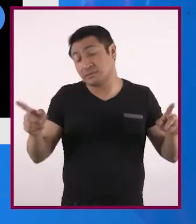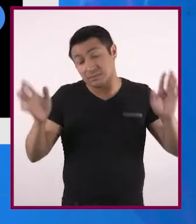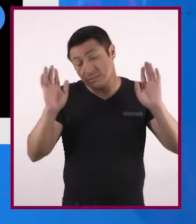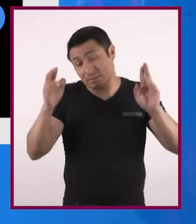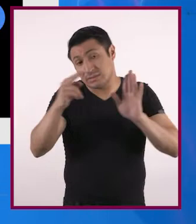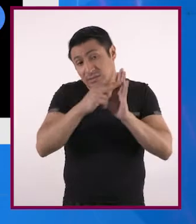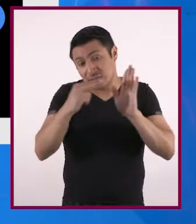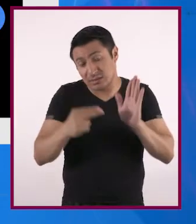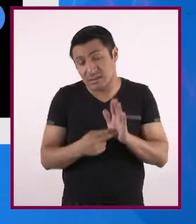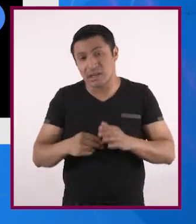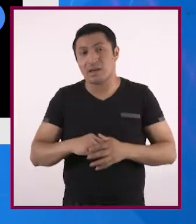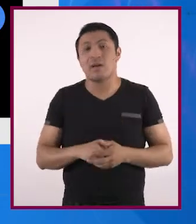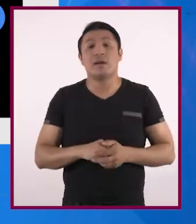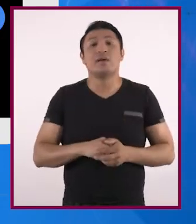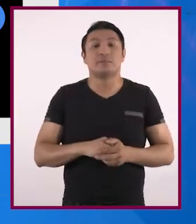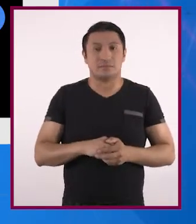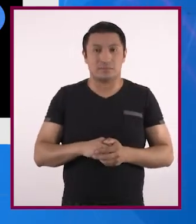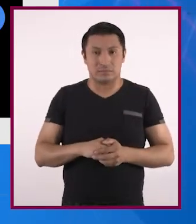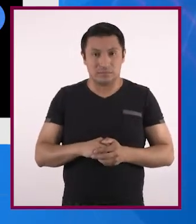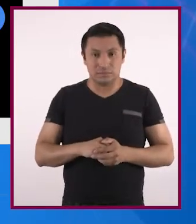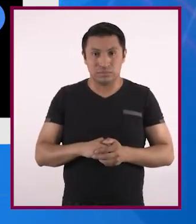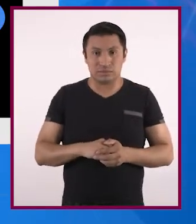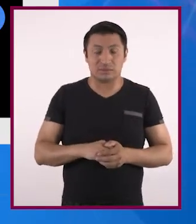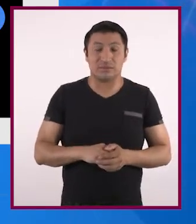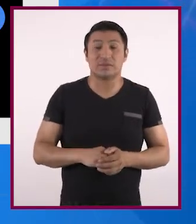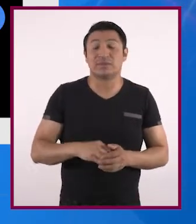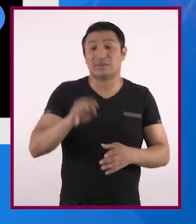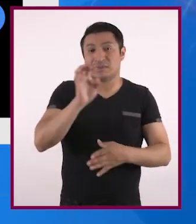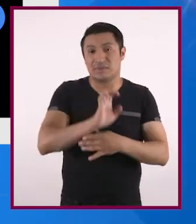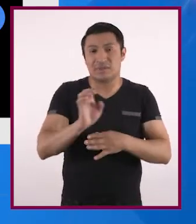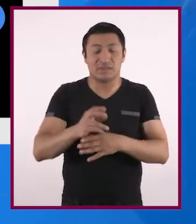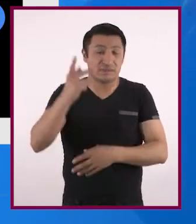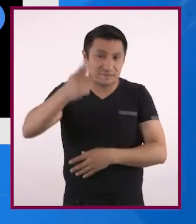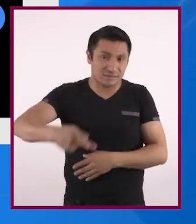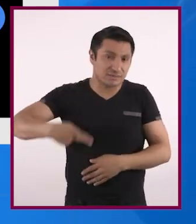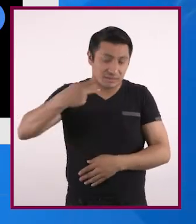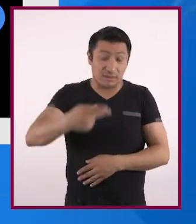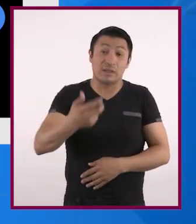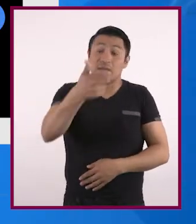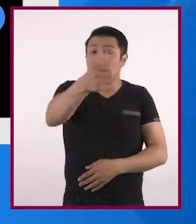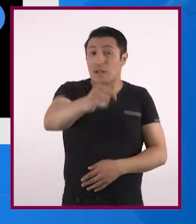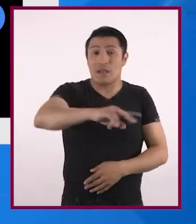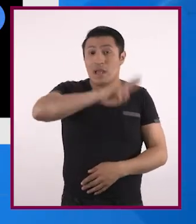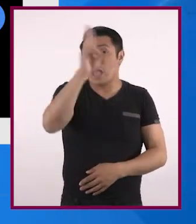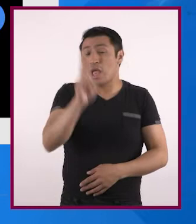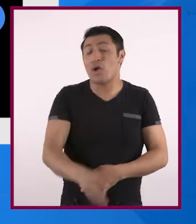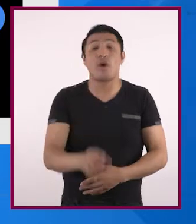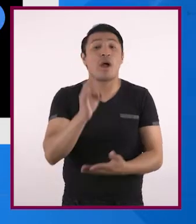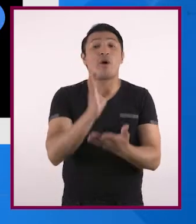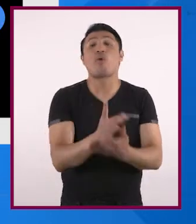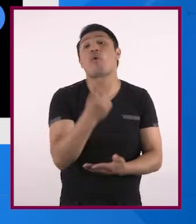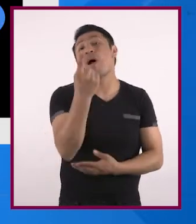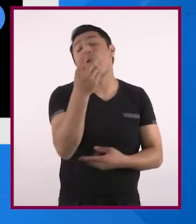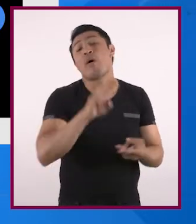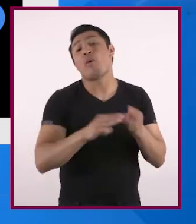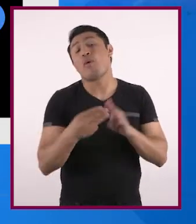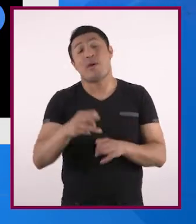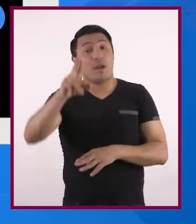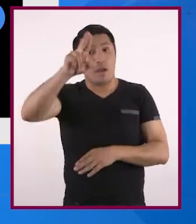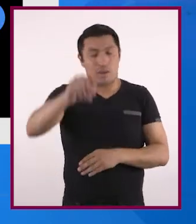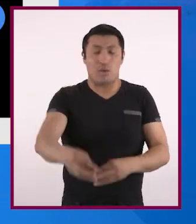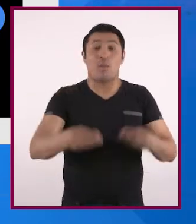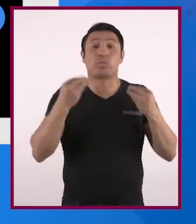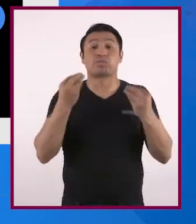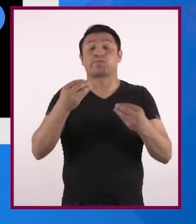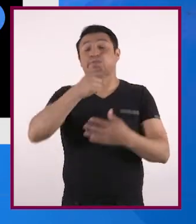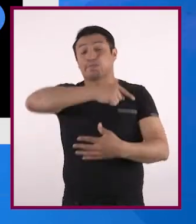norma. Entonces, como me preguntan, pues precisamente es así. O sea, nunca es una sola causa, sino que son un